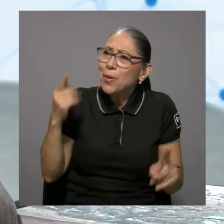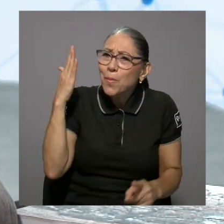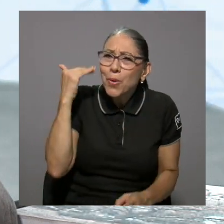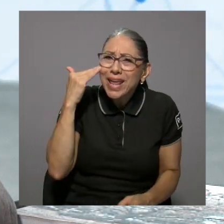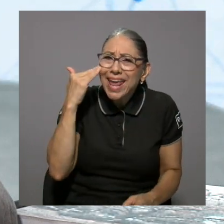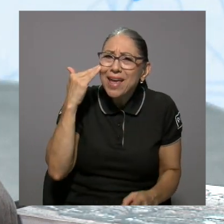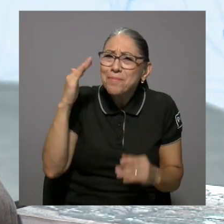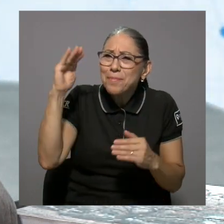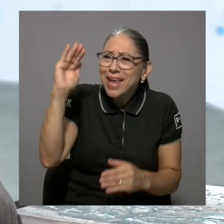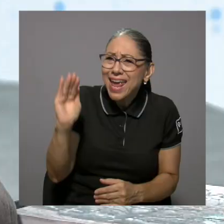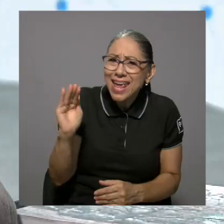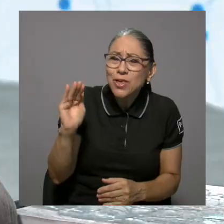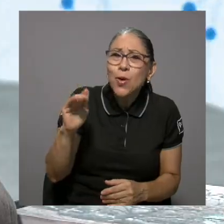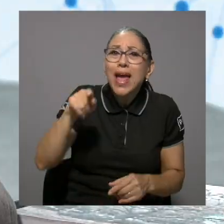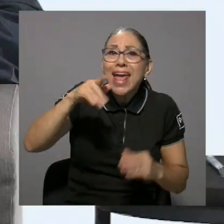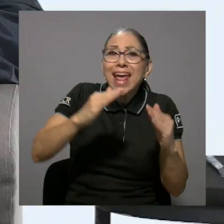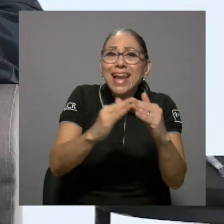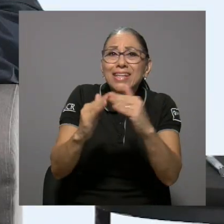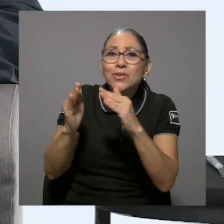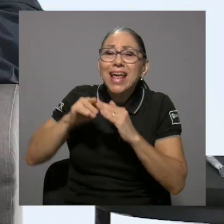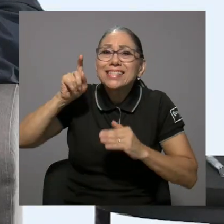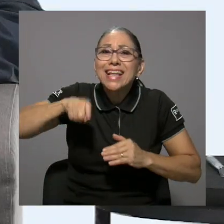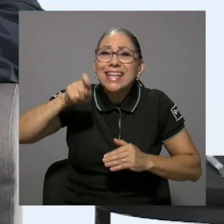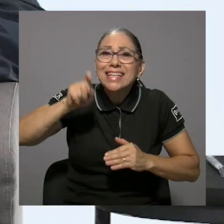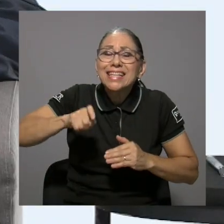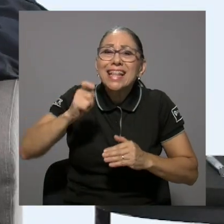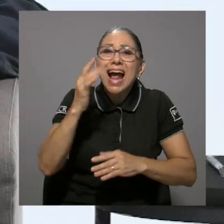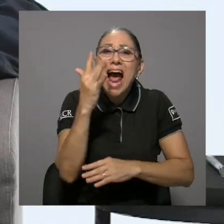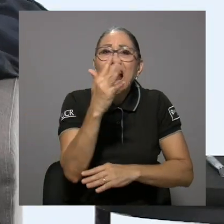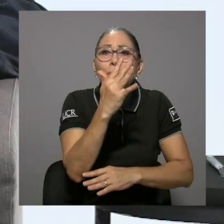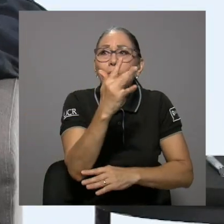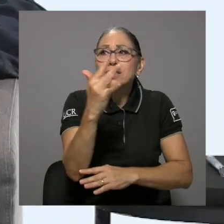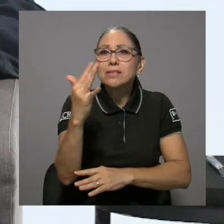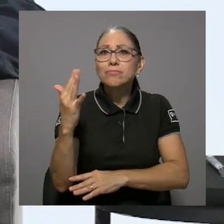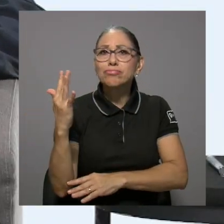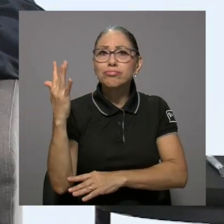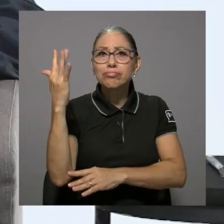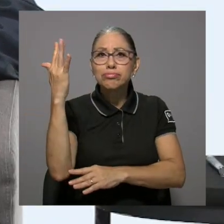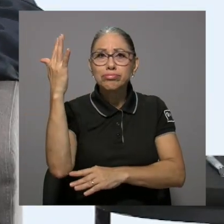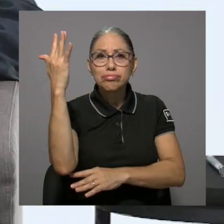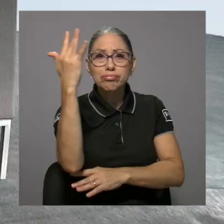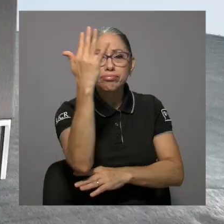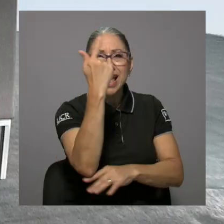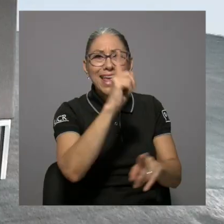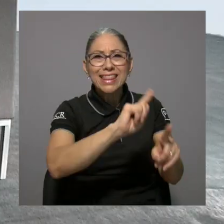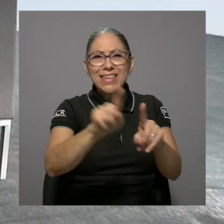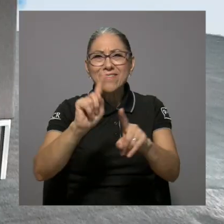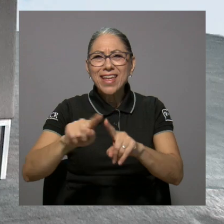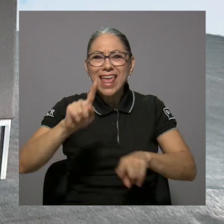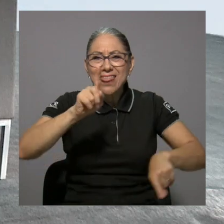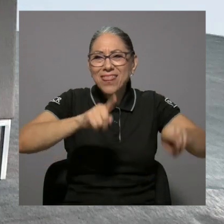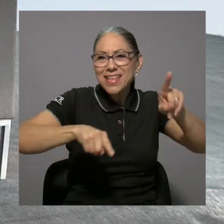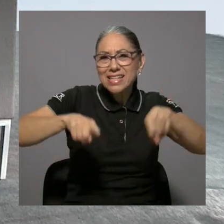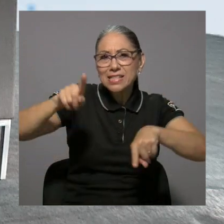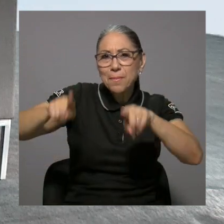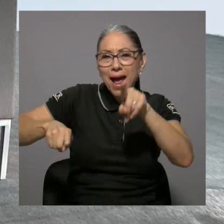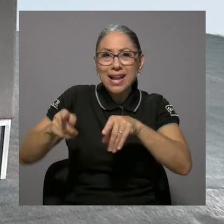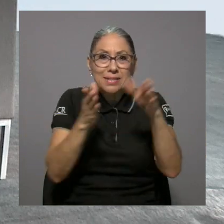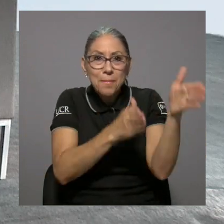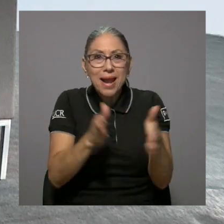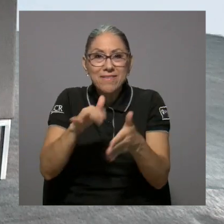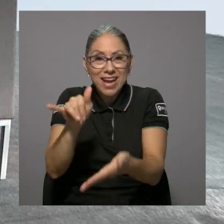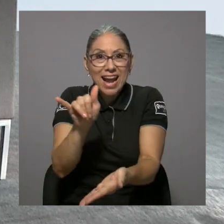ciudad se necesitan árboles monumentales de diferentes escalas y planificar, digamos, desde